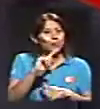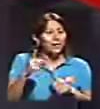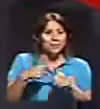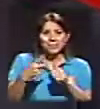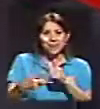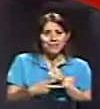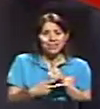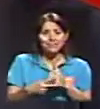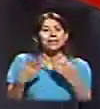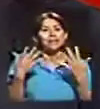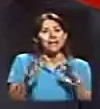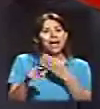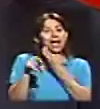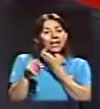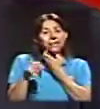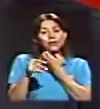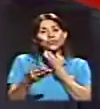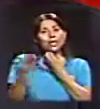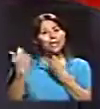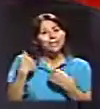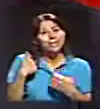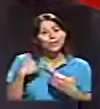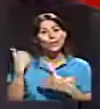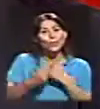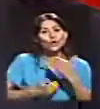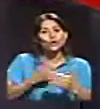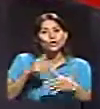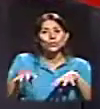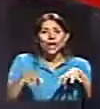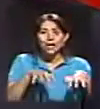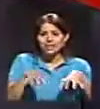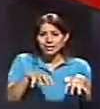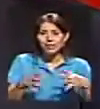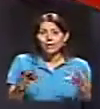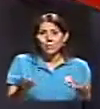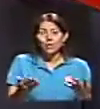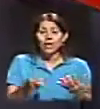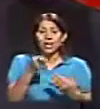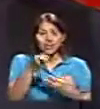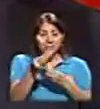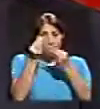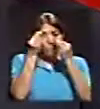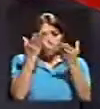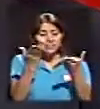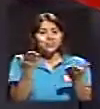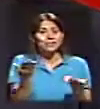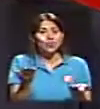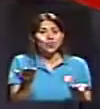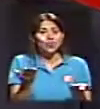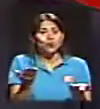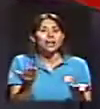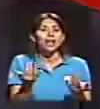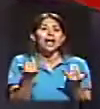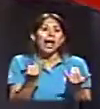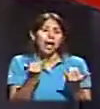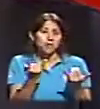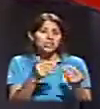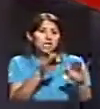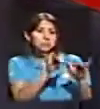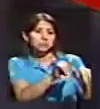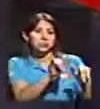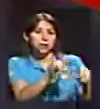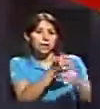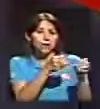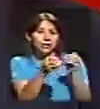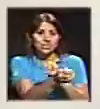han venido con un proceso activo de reaseguro y esa información pues descansa en la oficina y